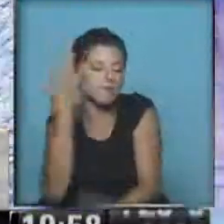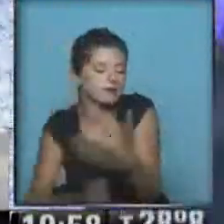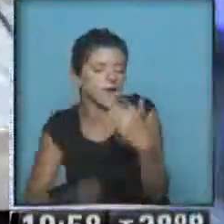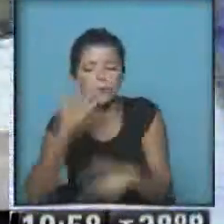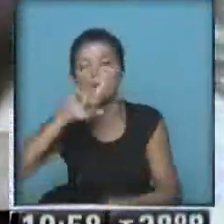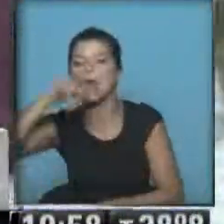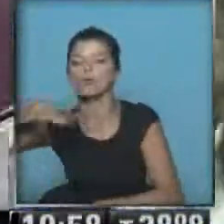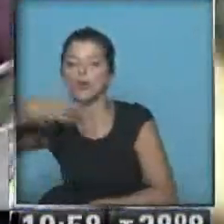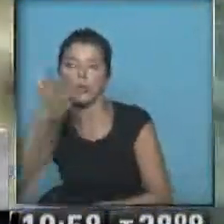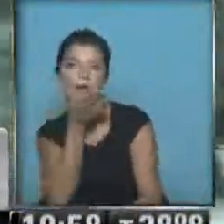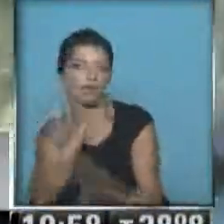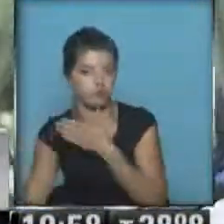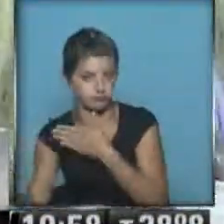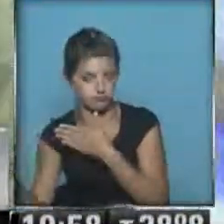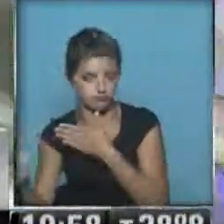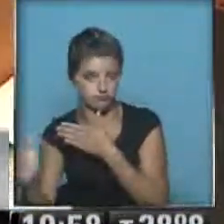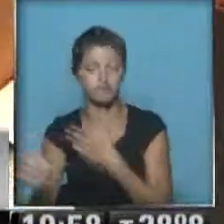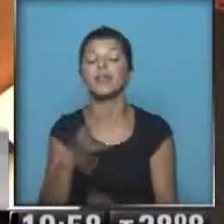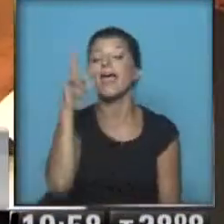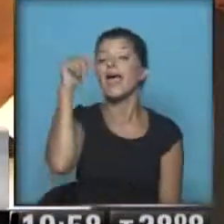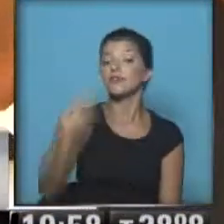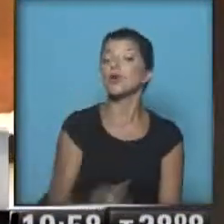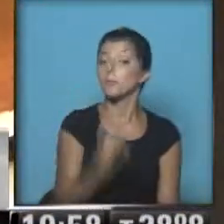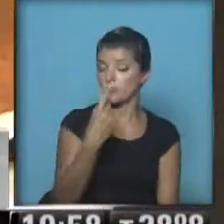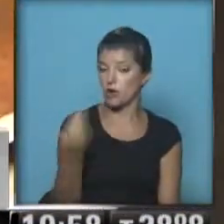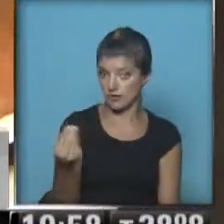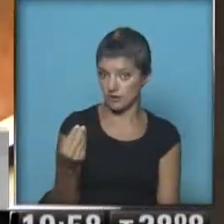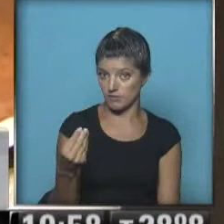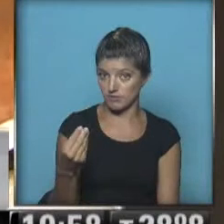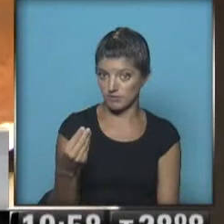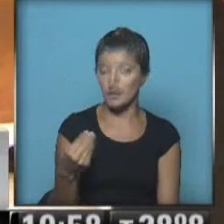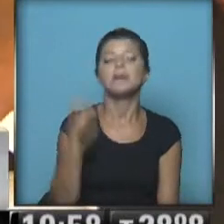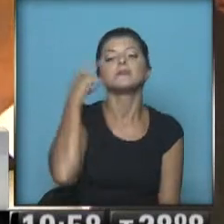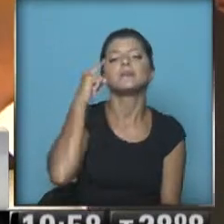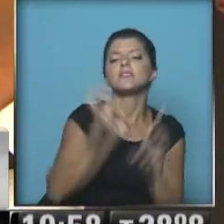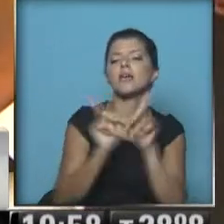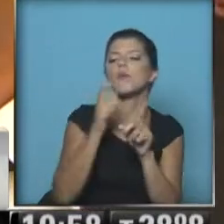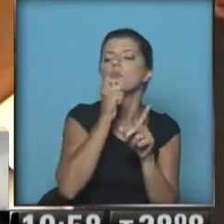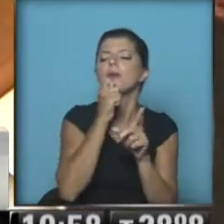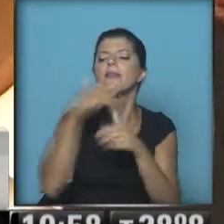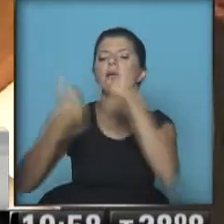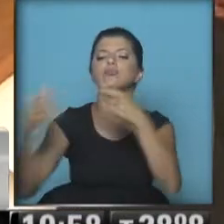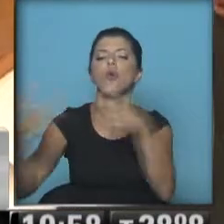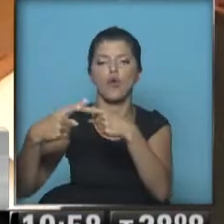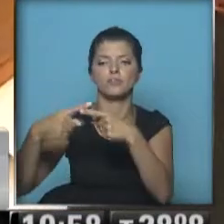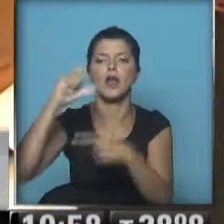puerta. La convención se baja, lo primero que se hace es se baja quien le podría ser un obstáculo a Mauricio Macri, que es Julio